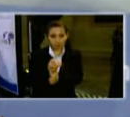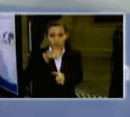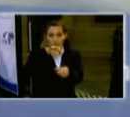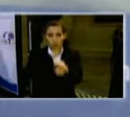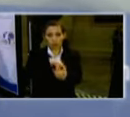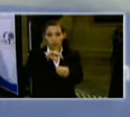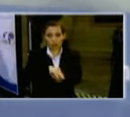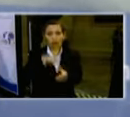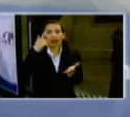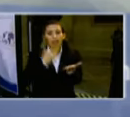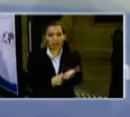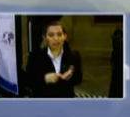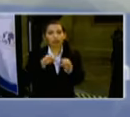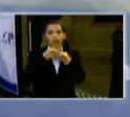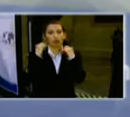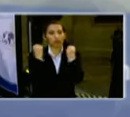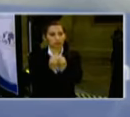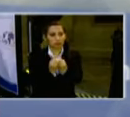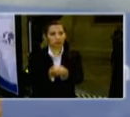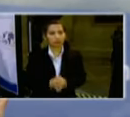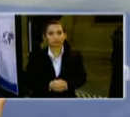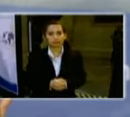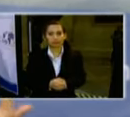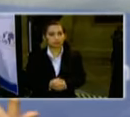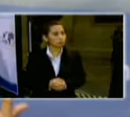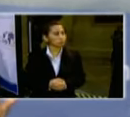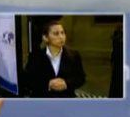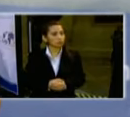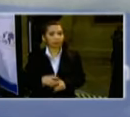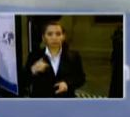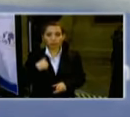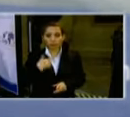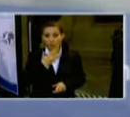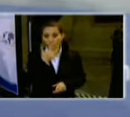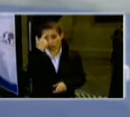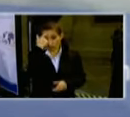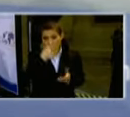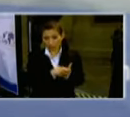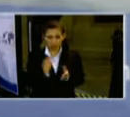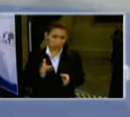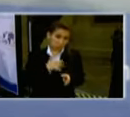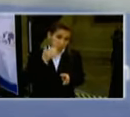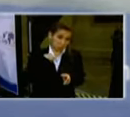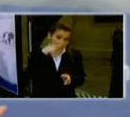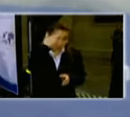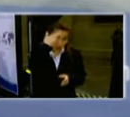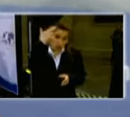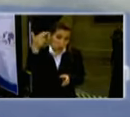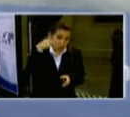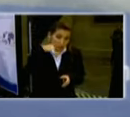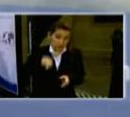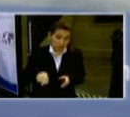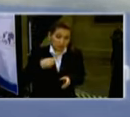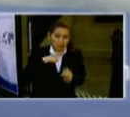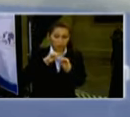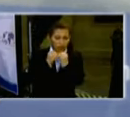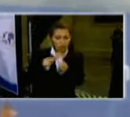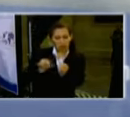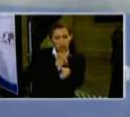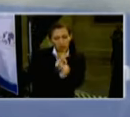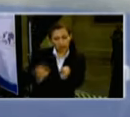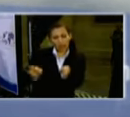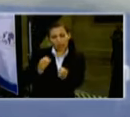voto al interior de estas organizaciones. Yo tengo la impresión, eso es hipótesis, de que estas organizaciones pueden trabajar